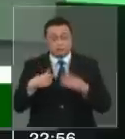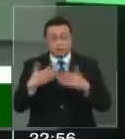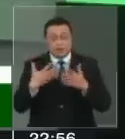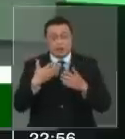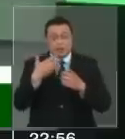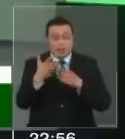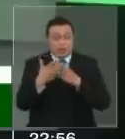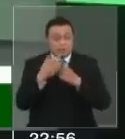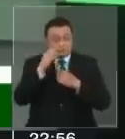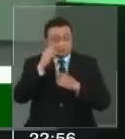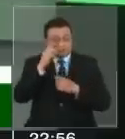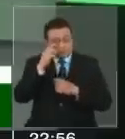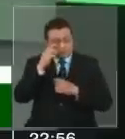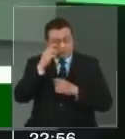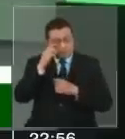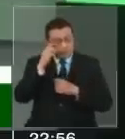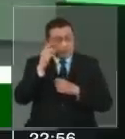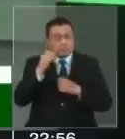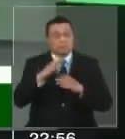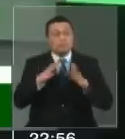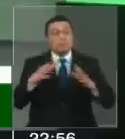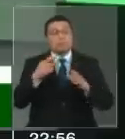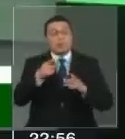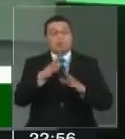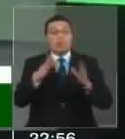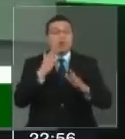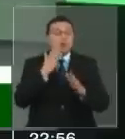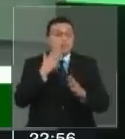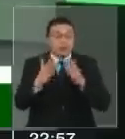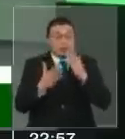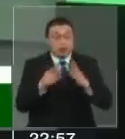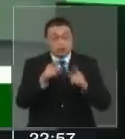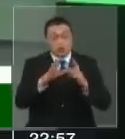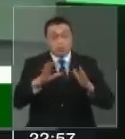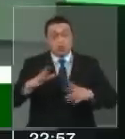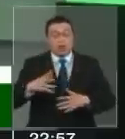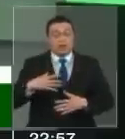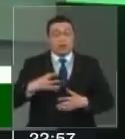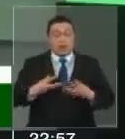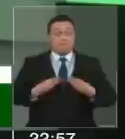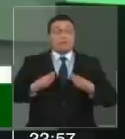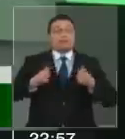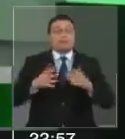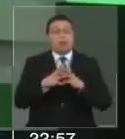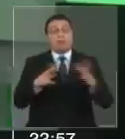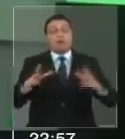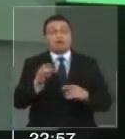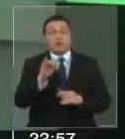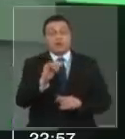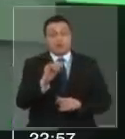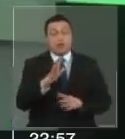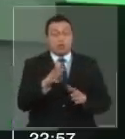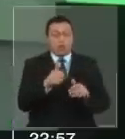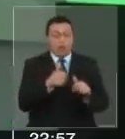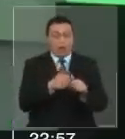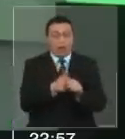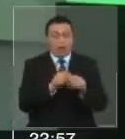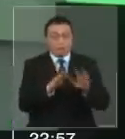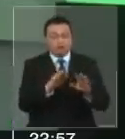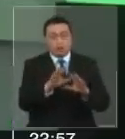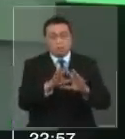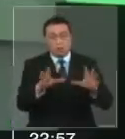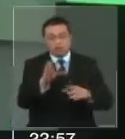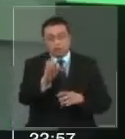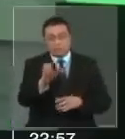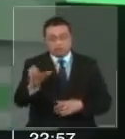agradecer porque eres muy generosa y porque has sido una inspiración para muchas y un apoyo también para muchas,